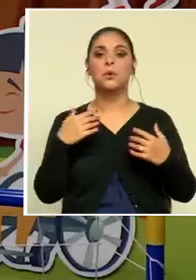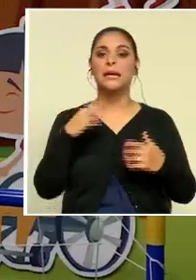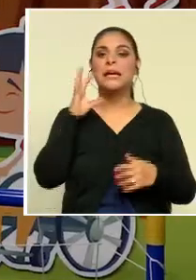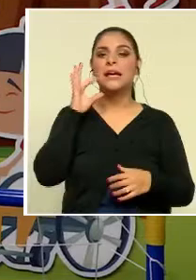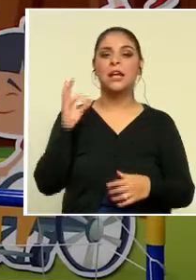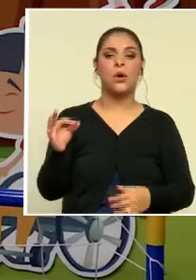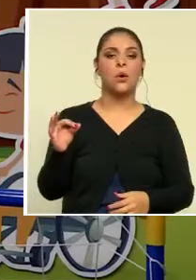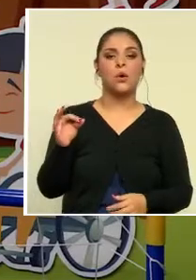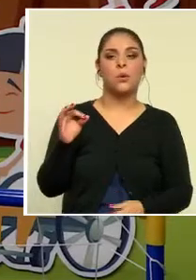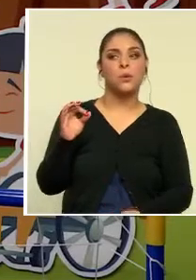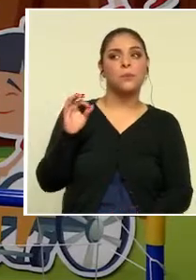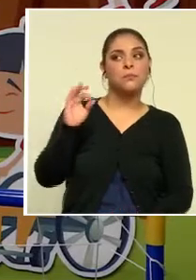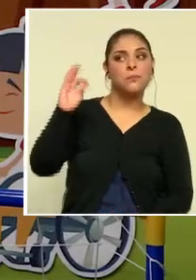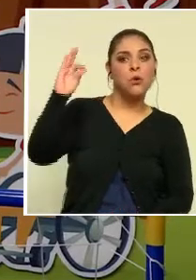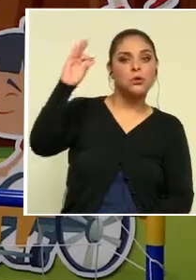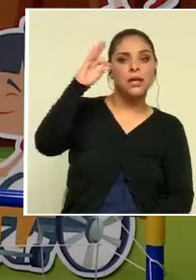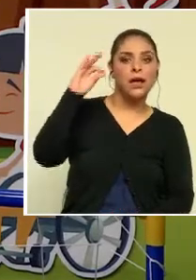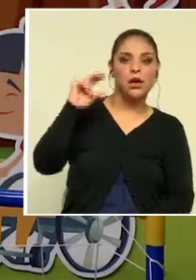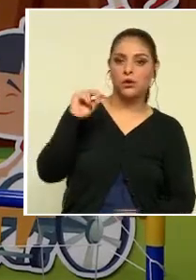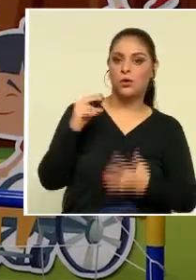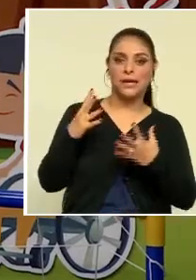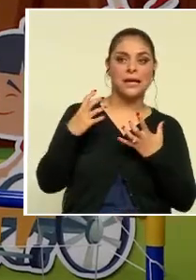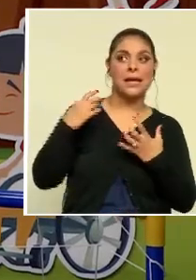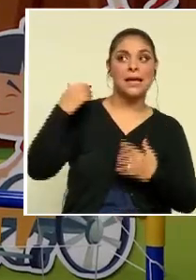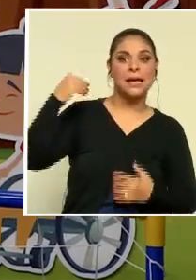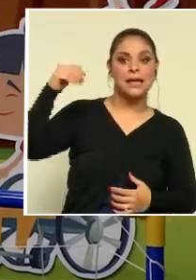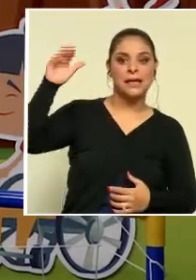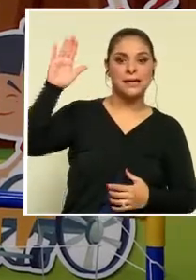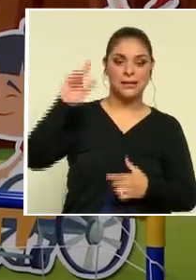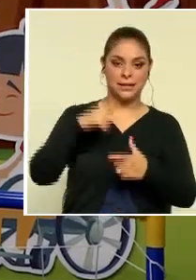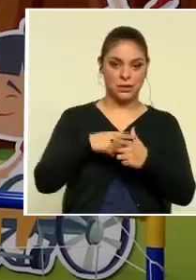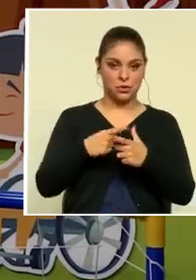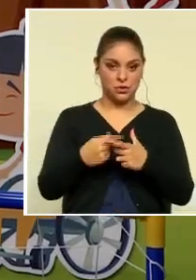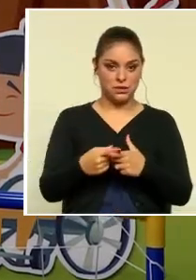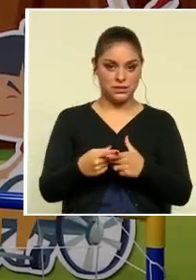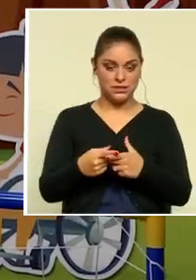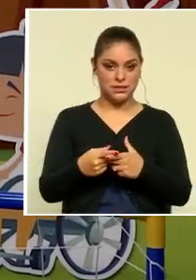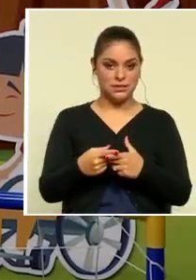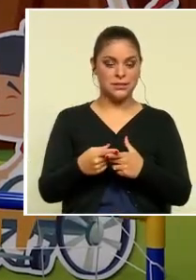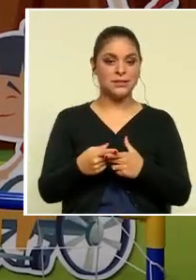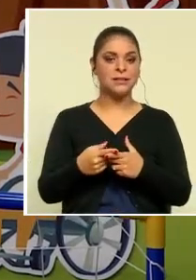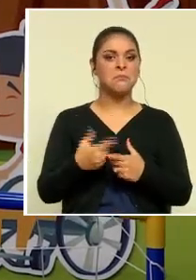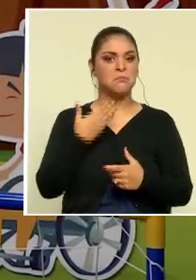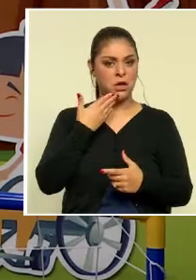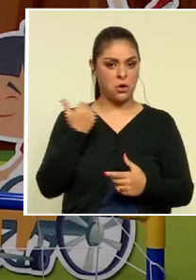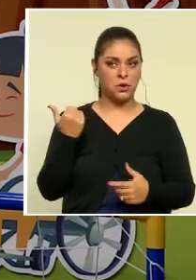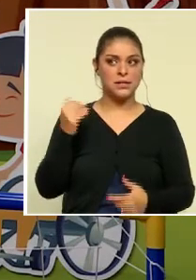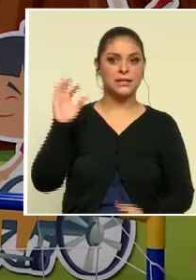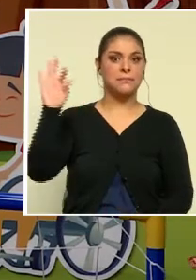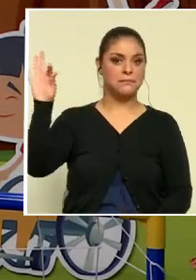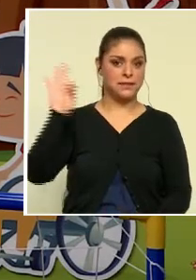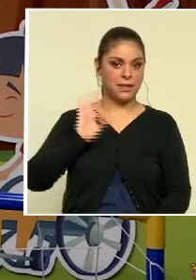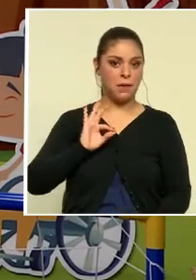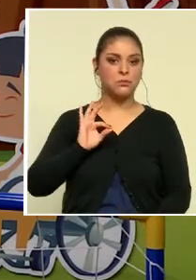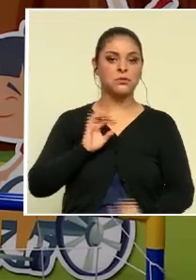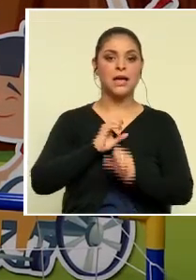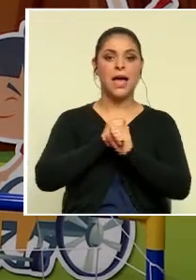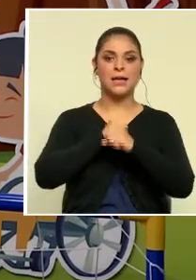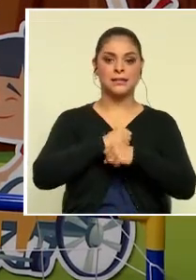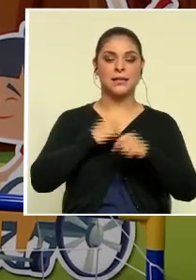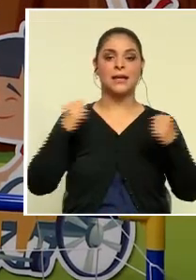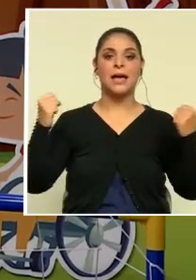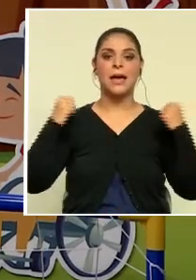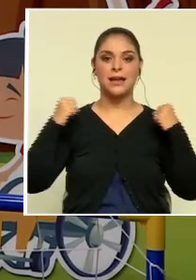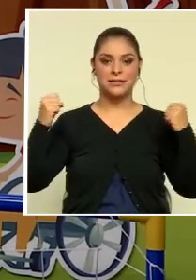mosca no se quiere ir línea güey entonces qué te parece si la invitamos a hacer un ejercicio la integramos